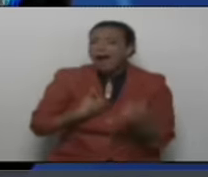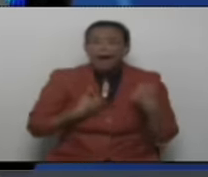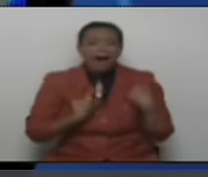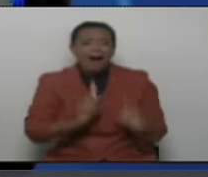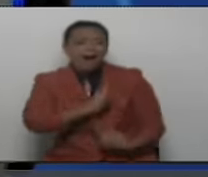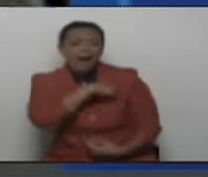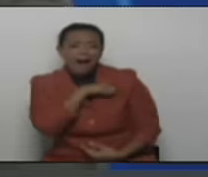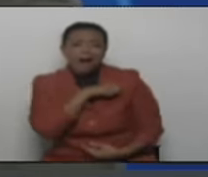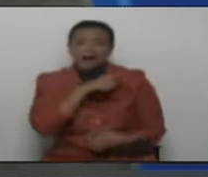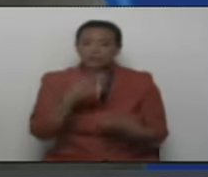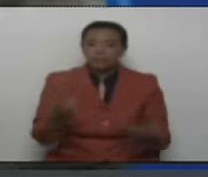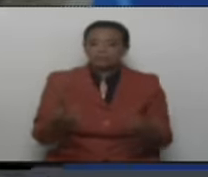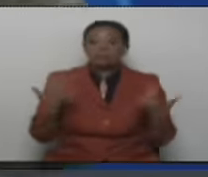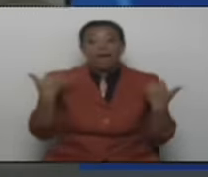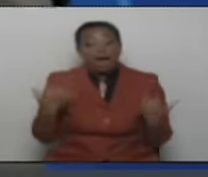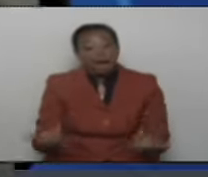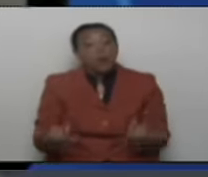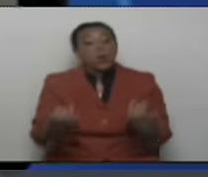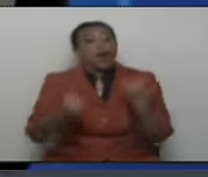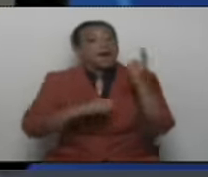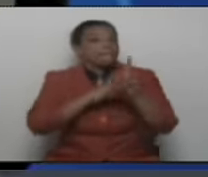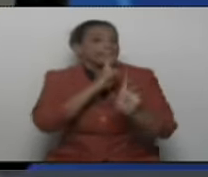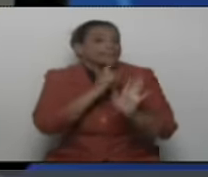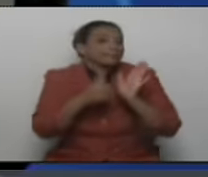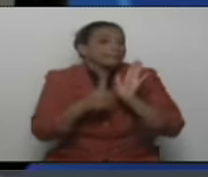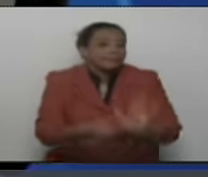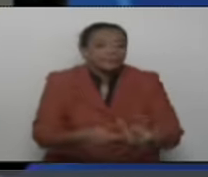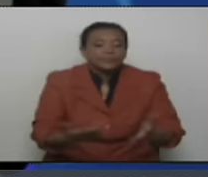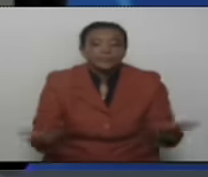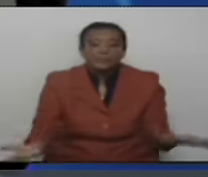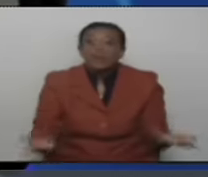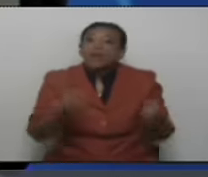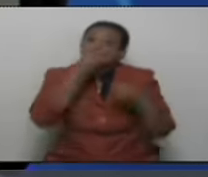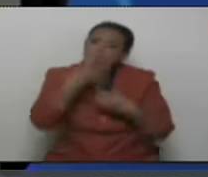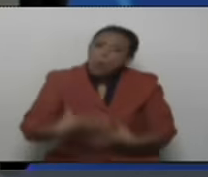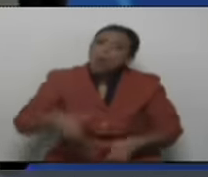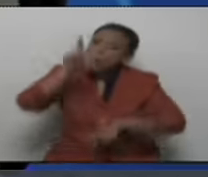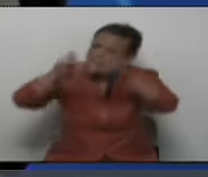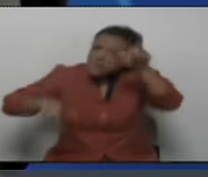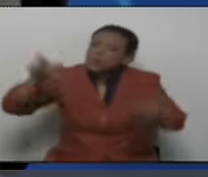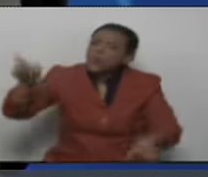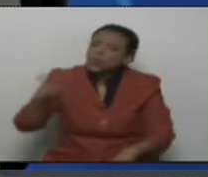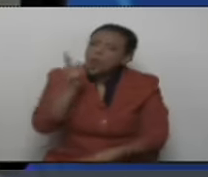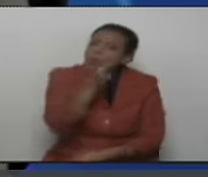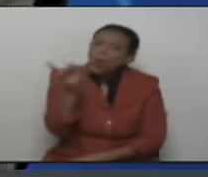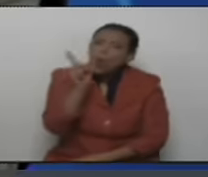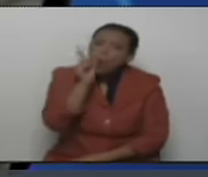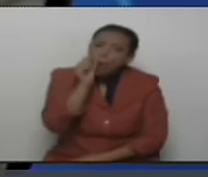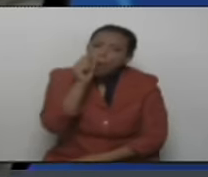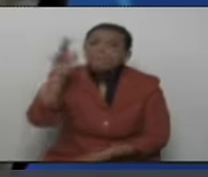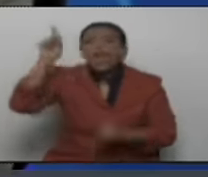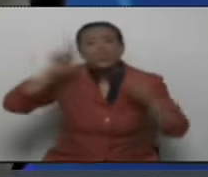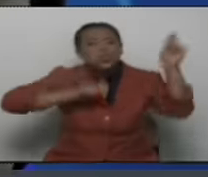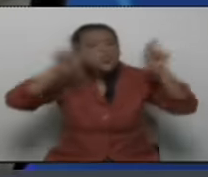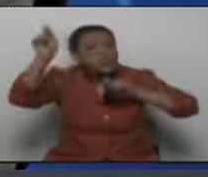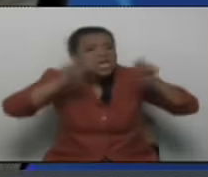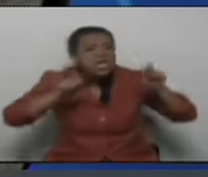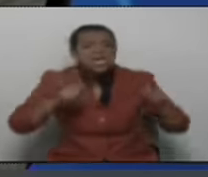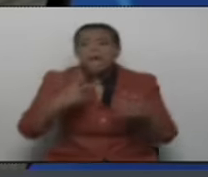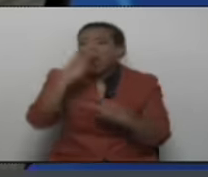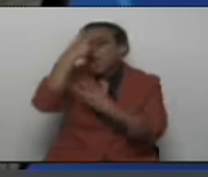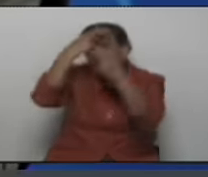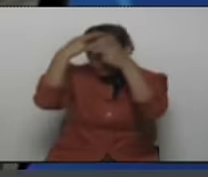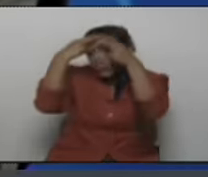victimarios. Ahora resulta que eran unos buenos muchachos, turistas, que